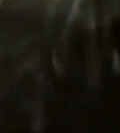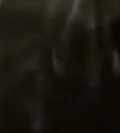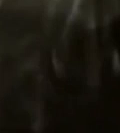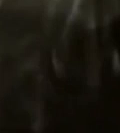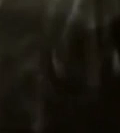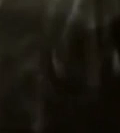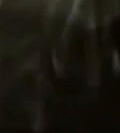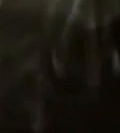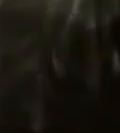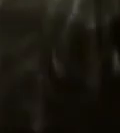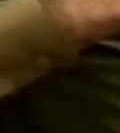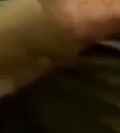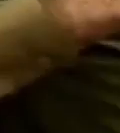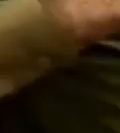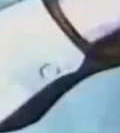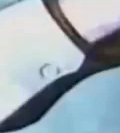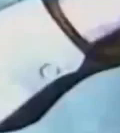Querido Sancho, gracias por